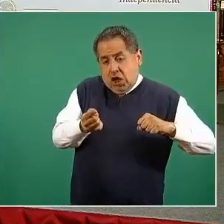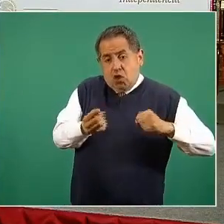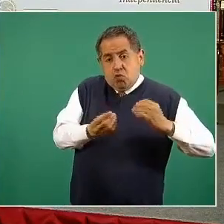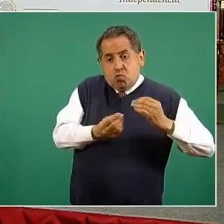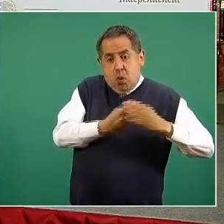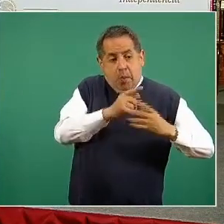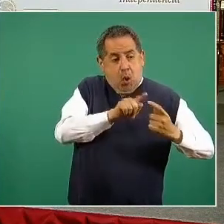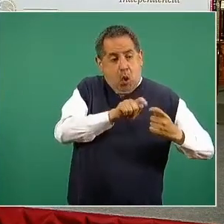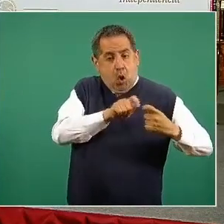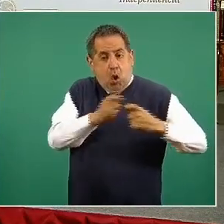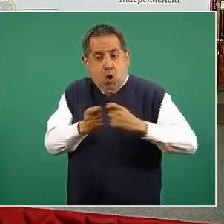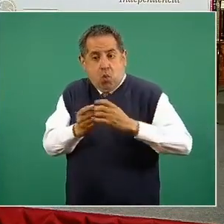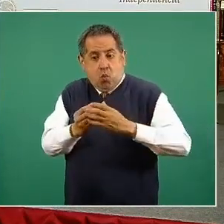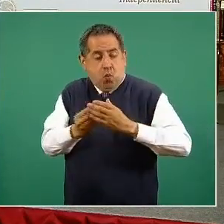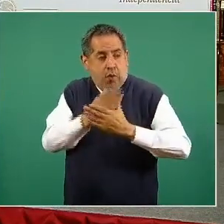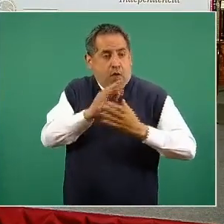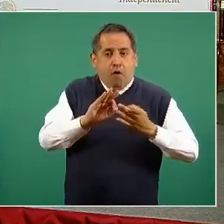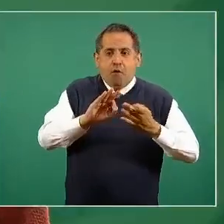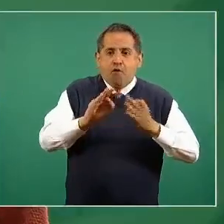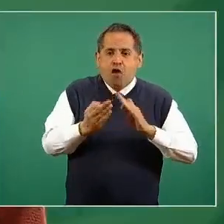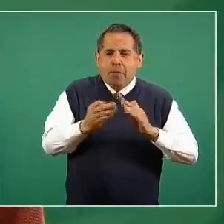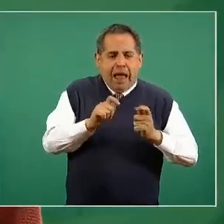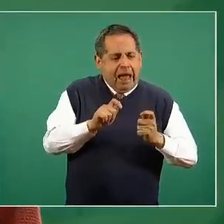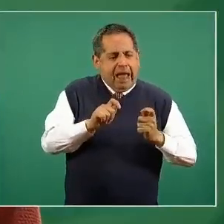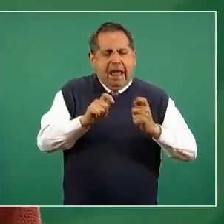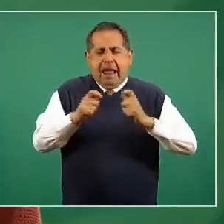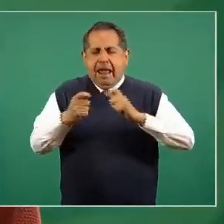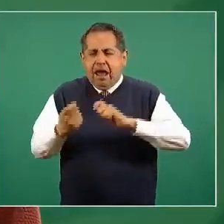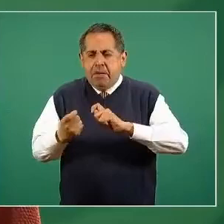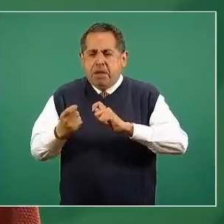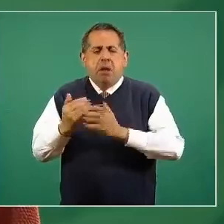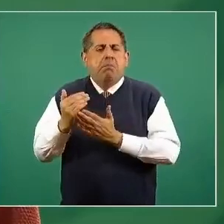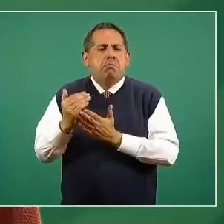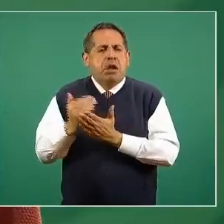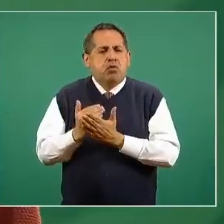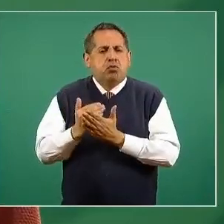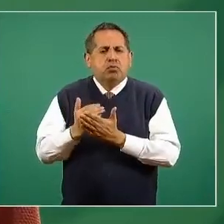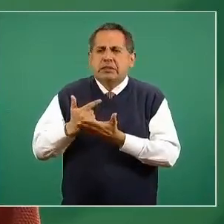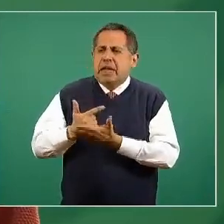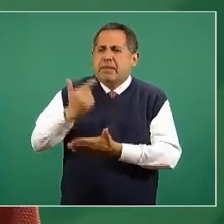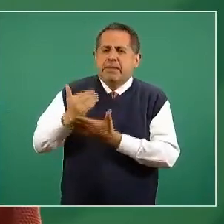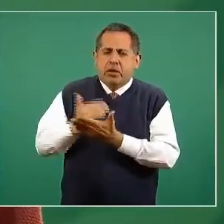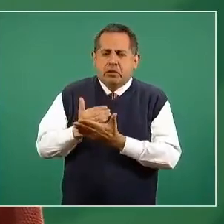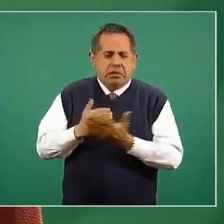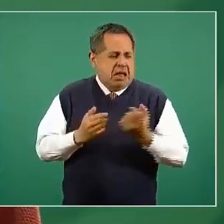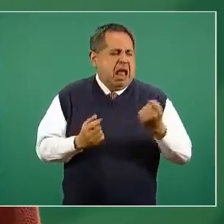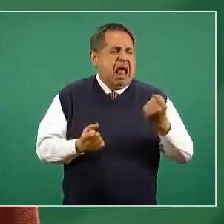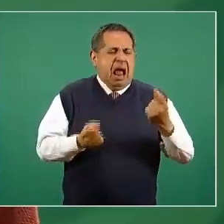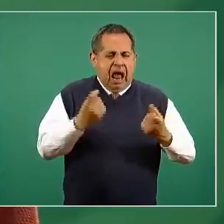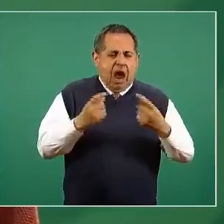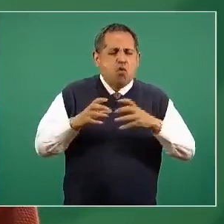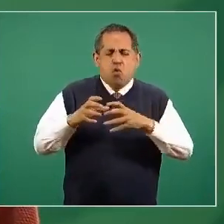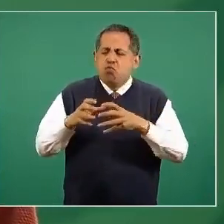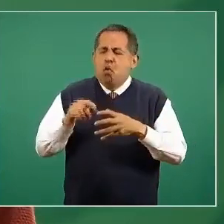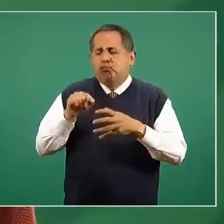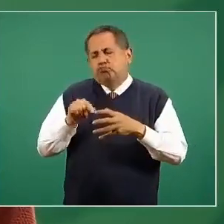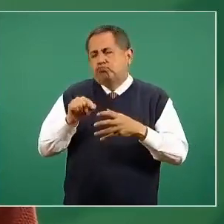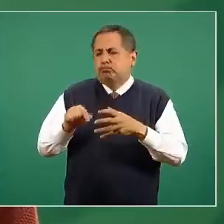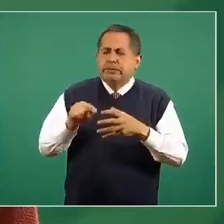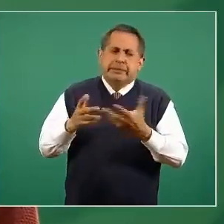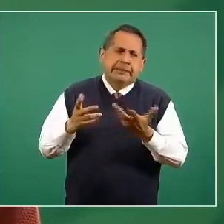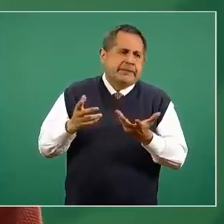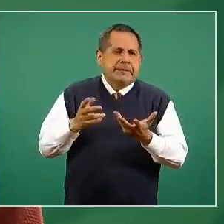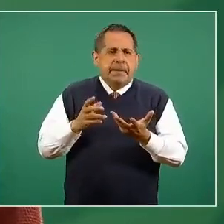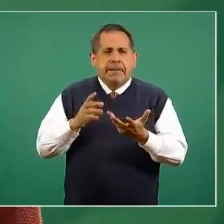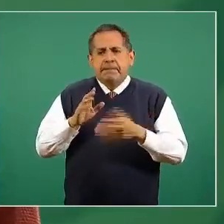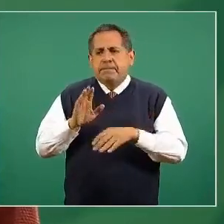los virus, lejos de aumentarla. Algunas de estas mutaciones sí pueden potencialmente conferirle ventajas